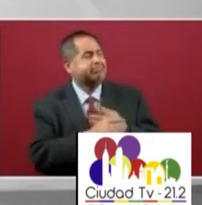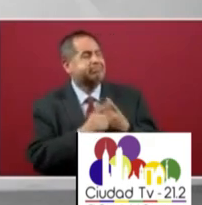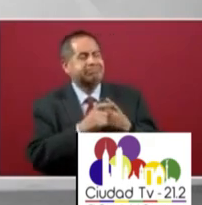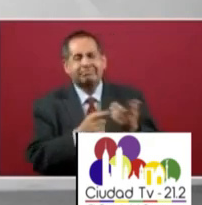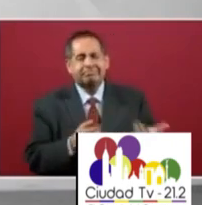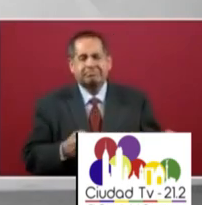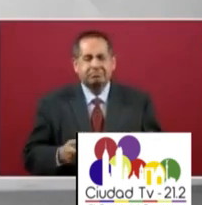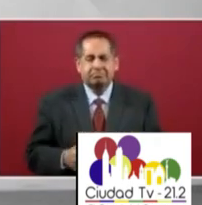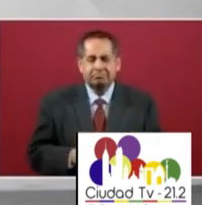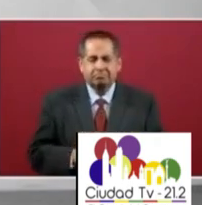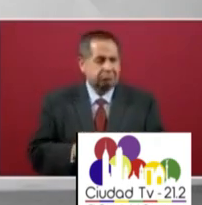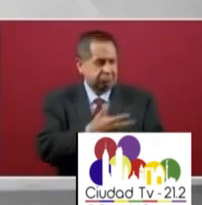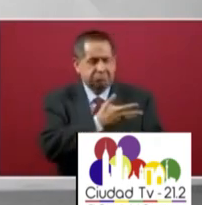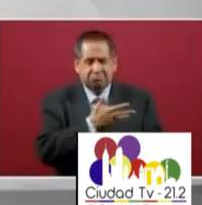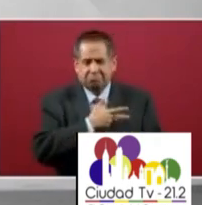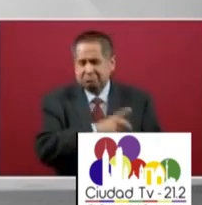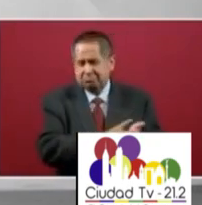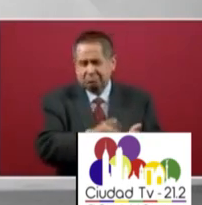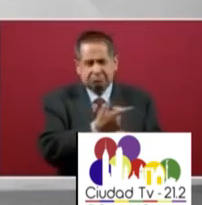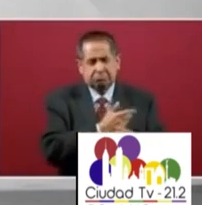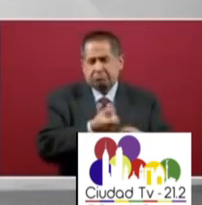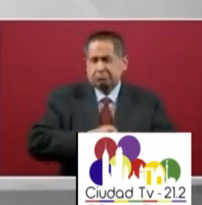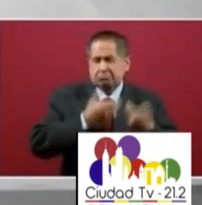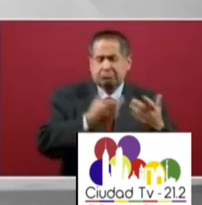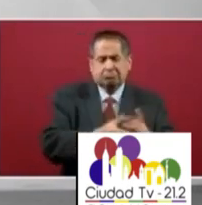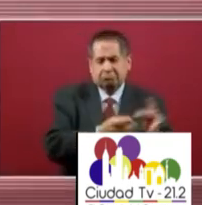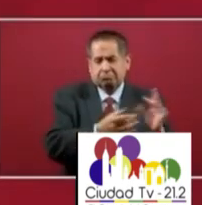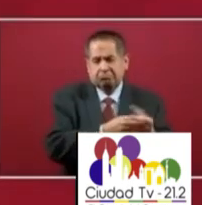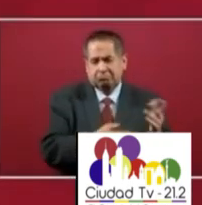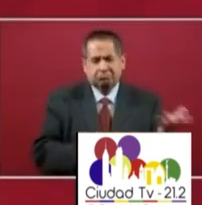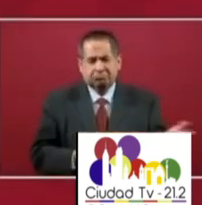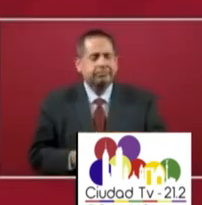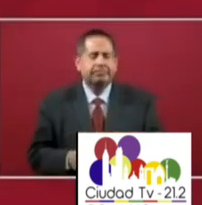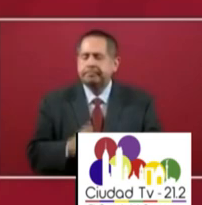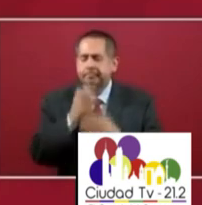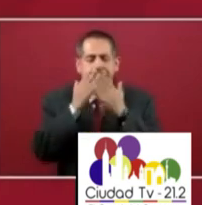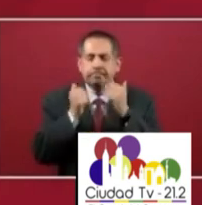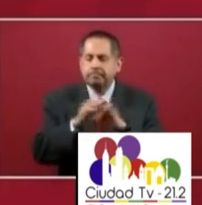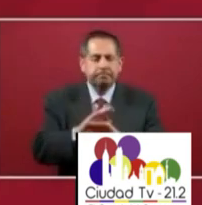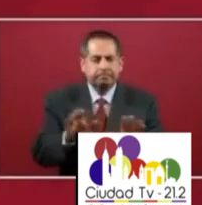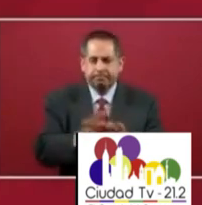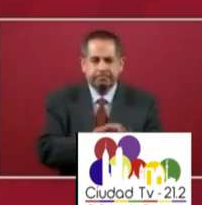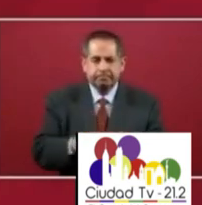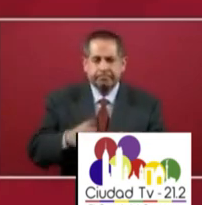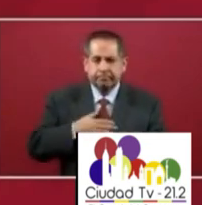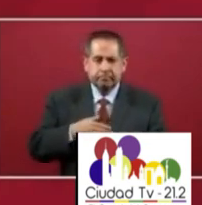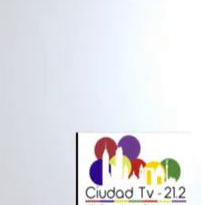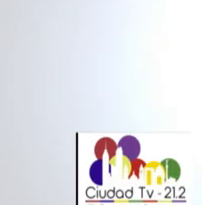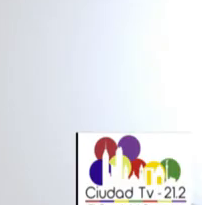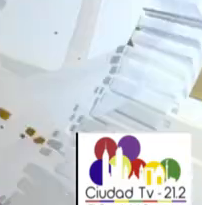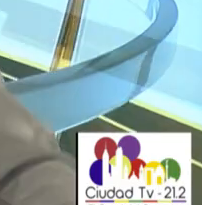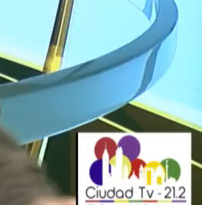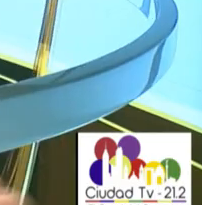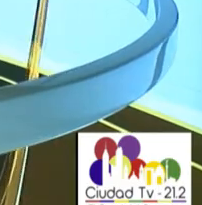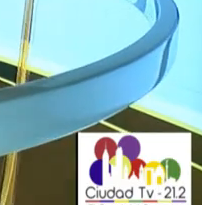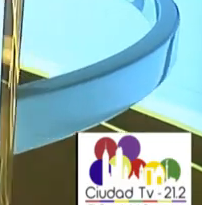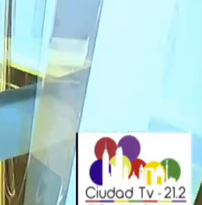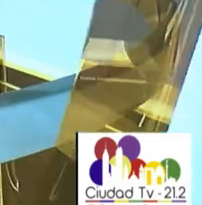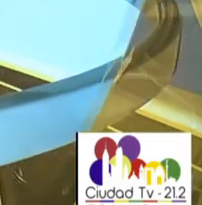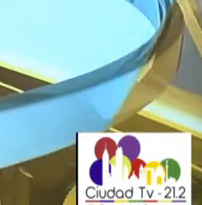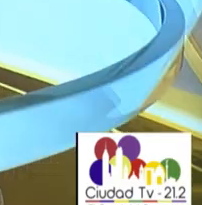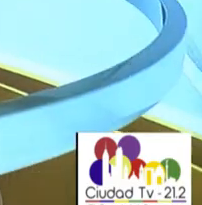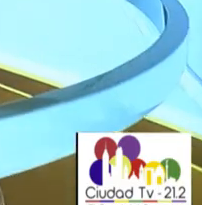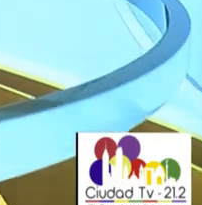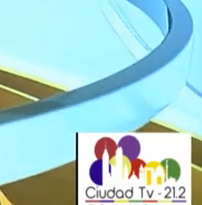con derecho porque es legítimo. No existe eso. Nosotros no tenemos bots. Bueno,